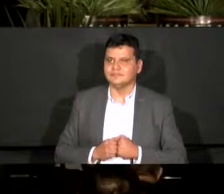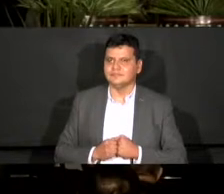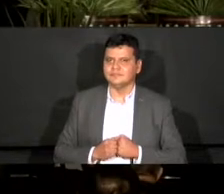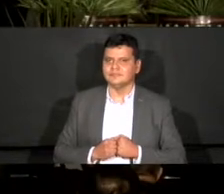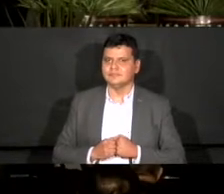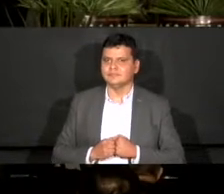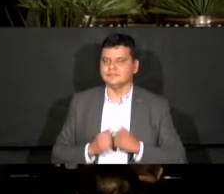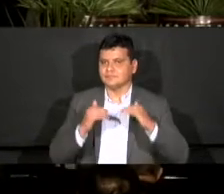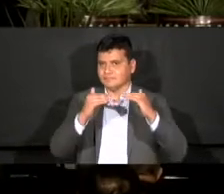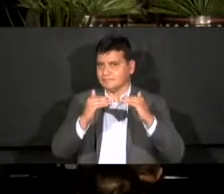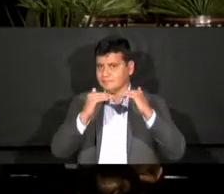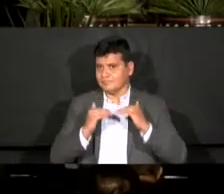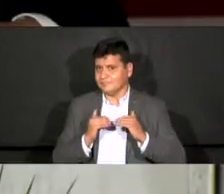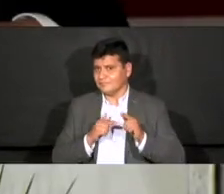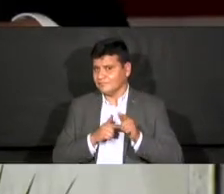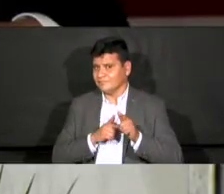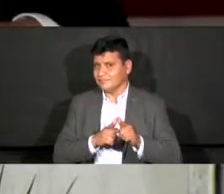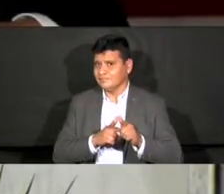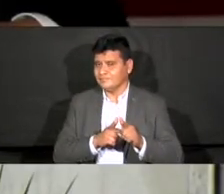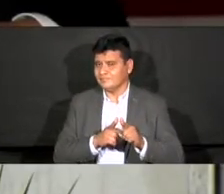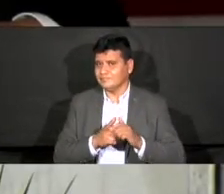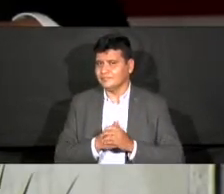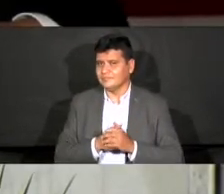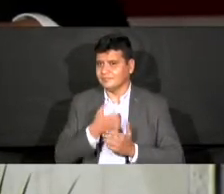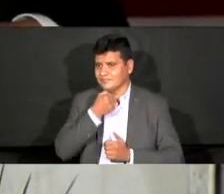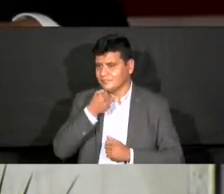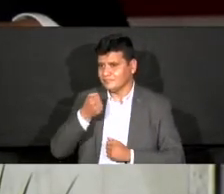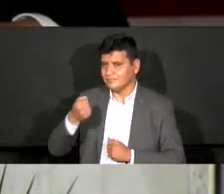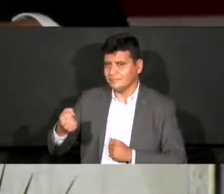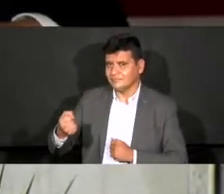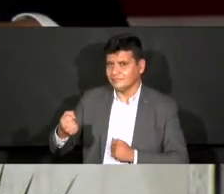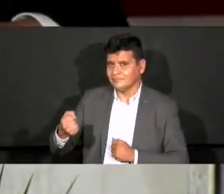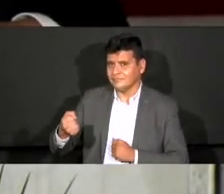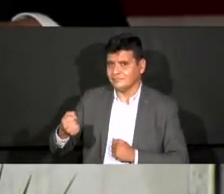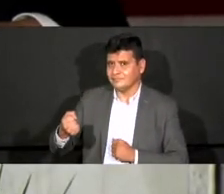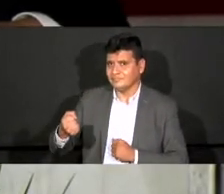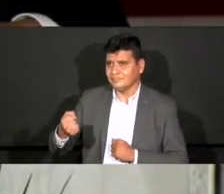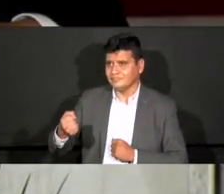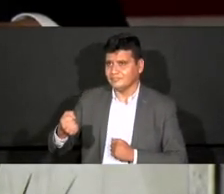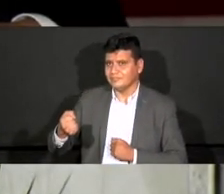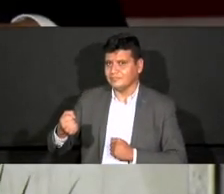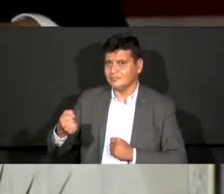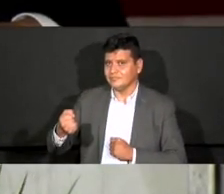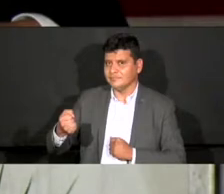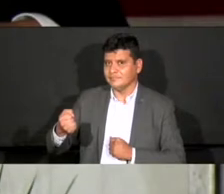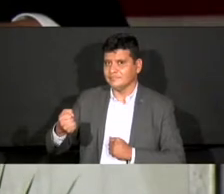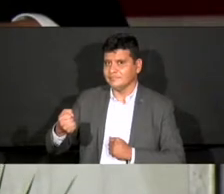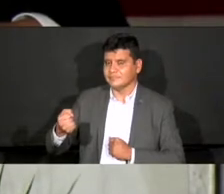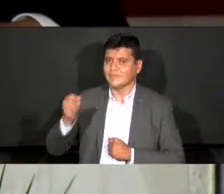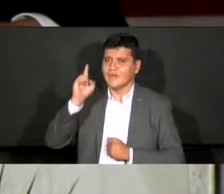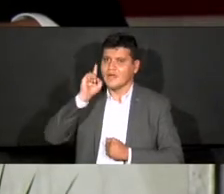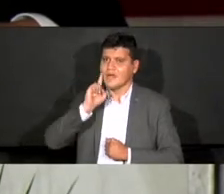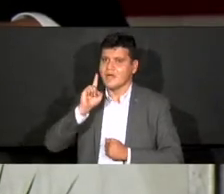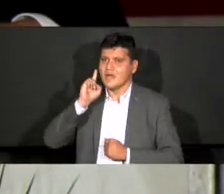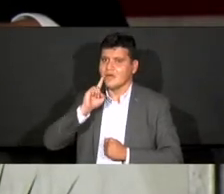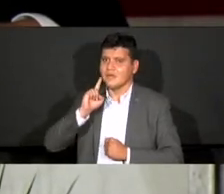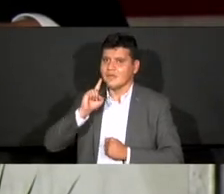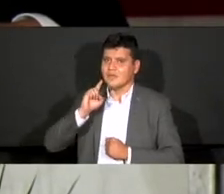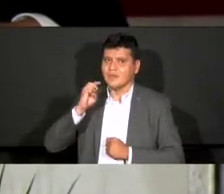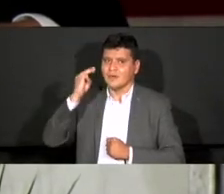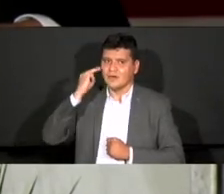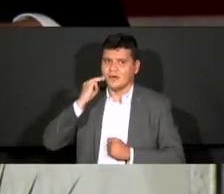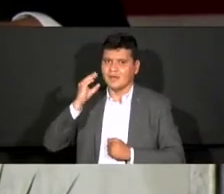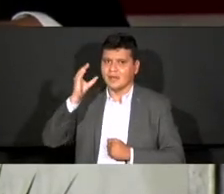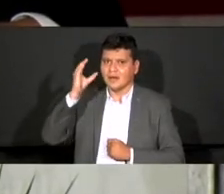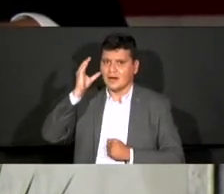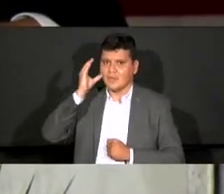Acto seguido, se concede el uso de la palabra a la ciudadana licenciada